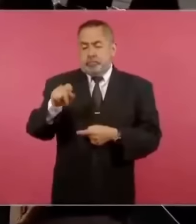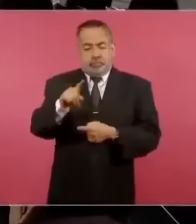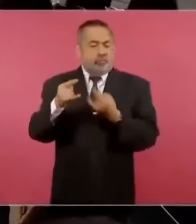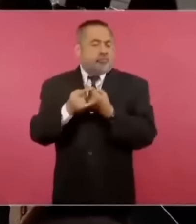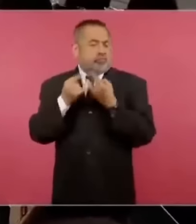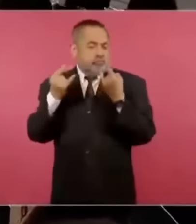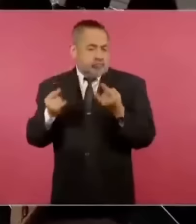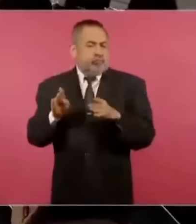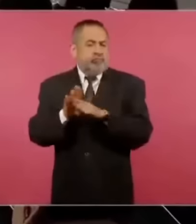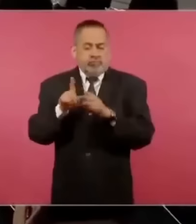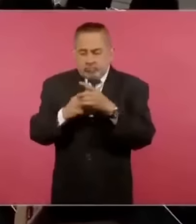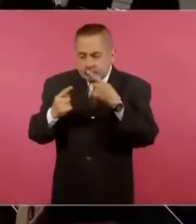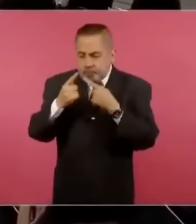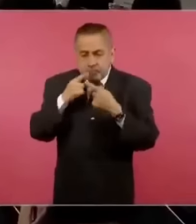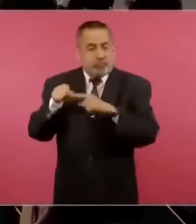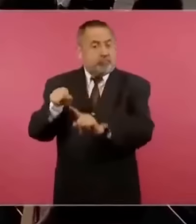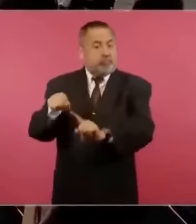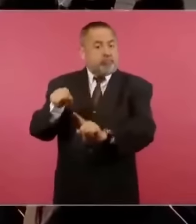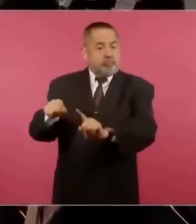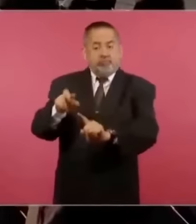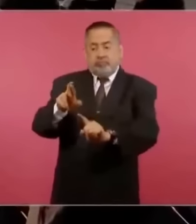de cómo fue él logró ser